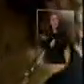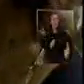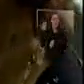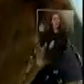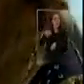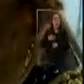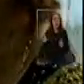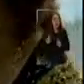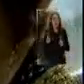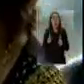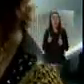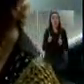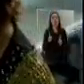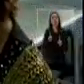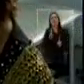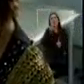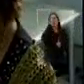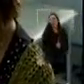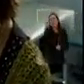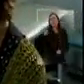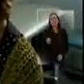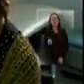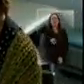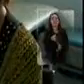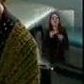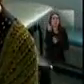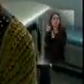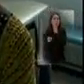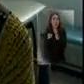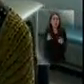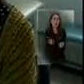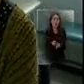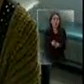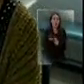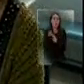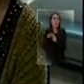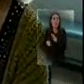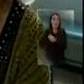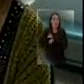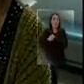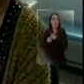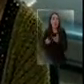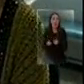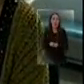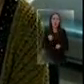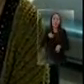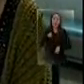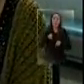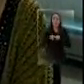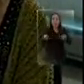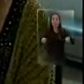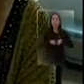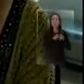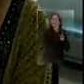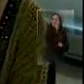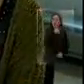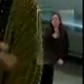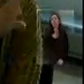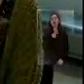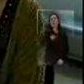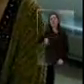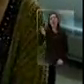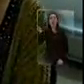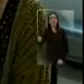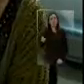me dijo que no, que eso era como muy típico de mucha gente, incluso menor que yo, que de repente estoy en mi pieza y digo, voy a ir a buscar